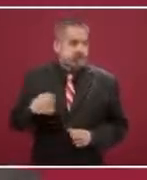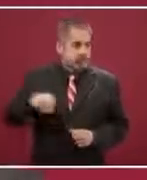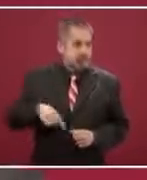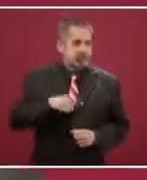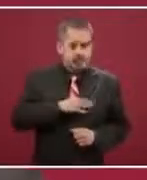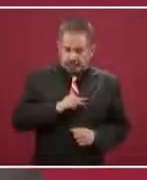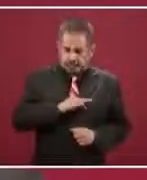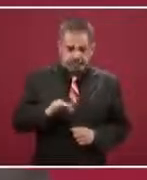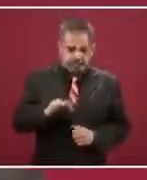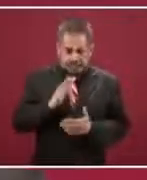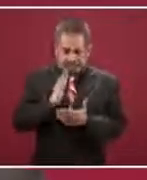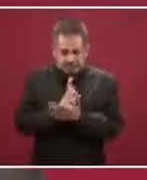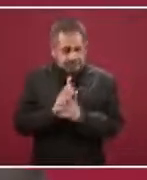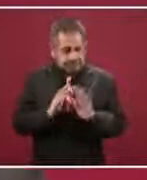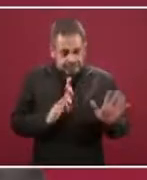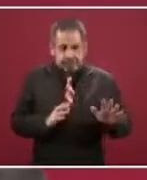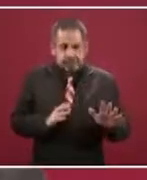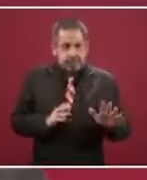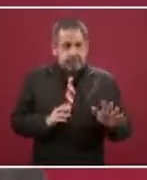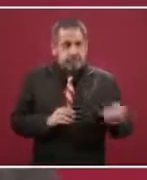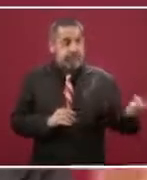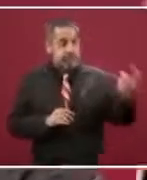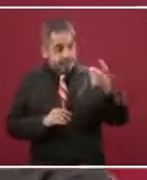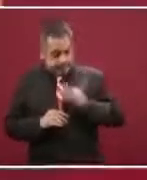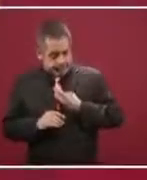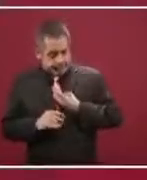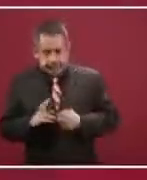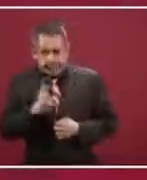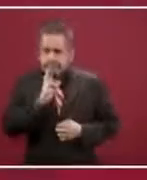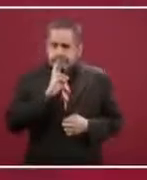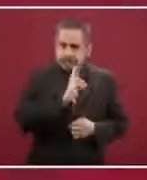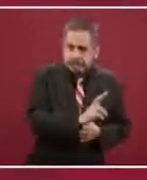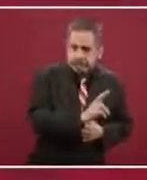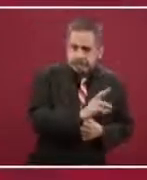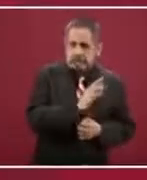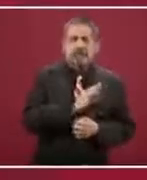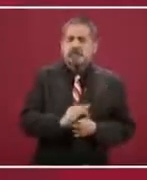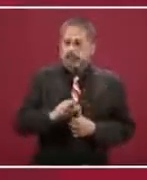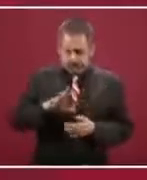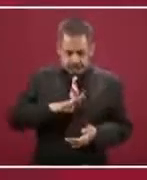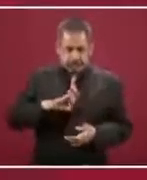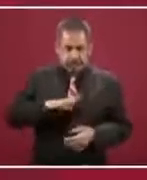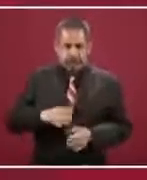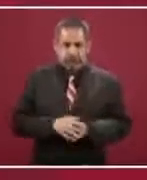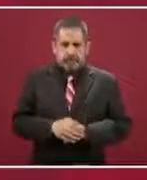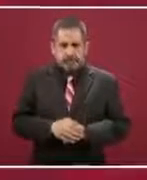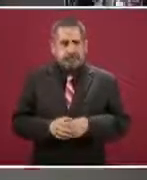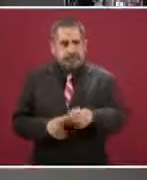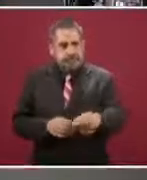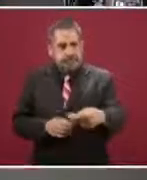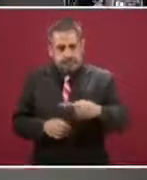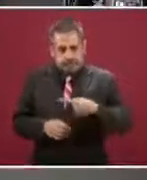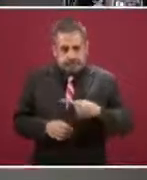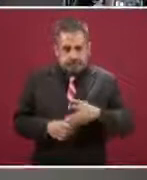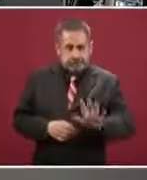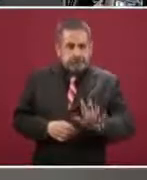podemos replicar. Entonces, respondiendo a tu pregunta, me